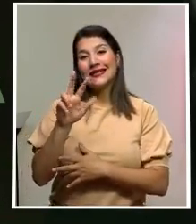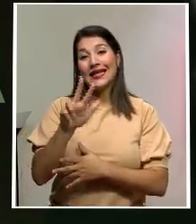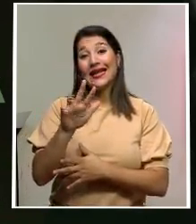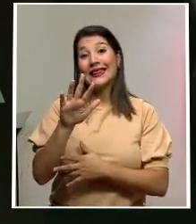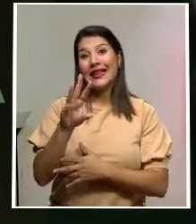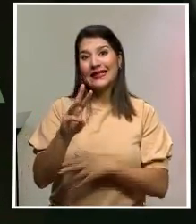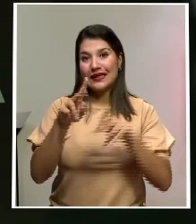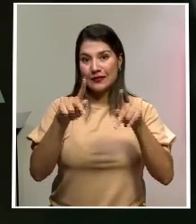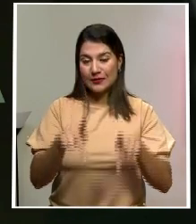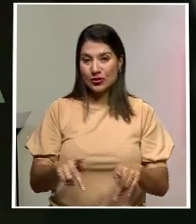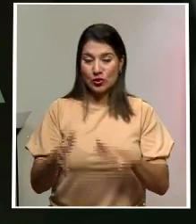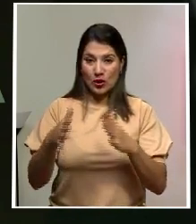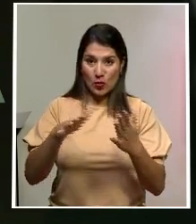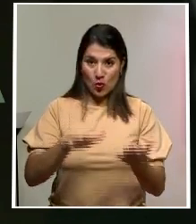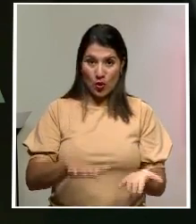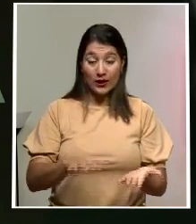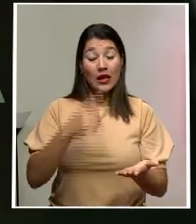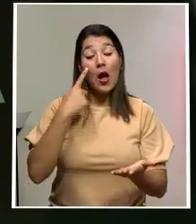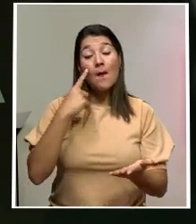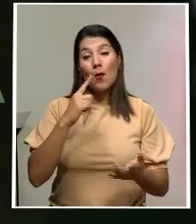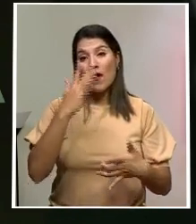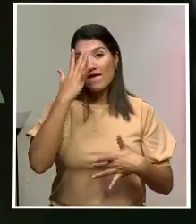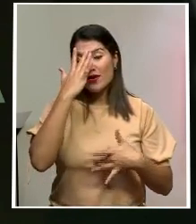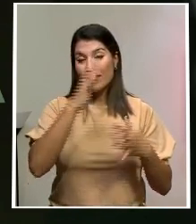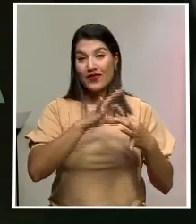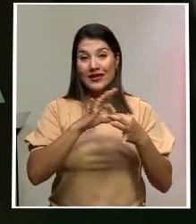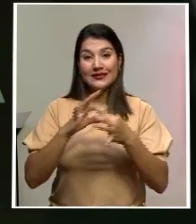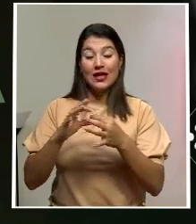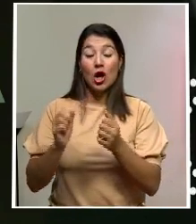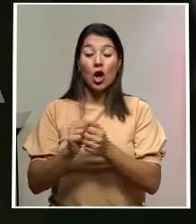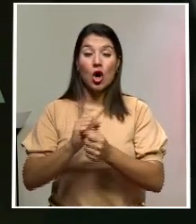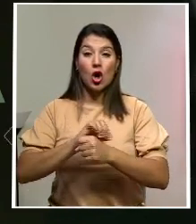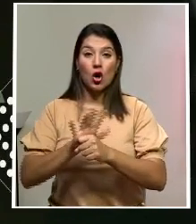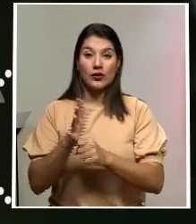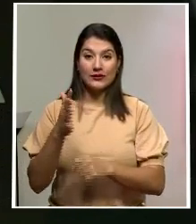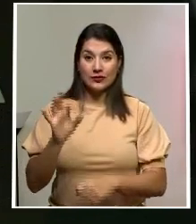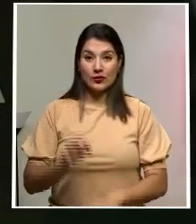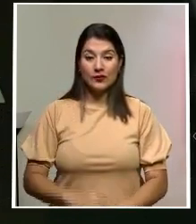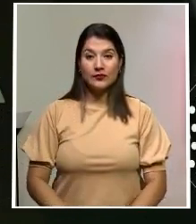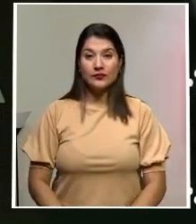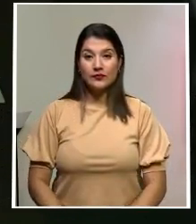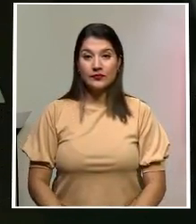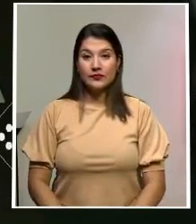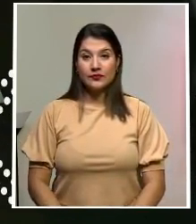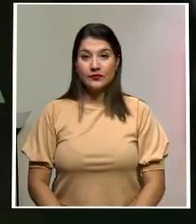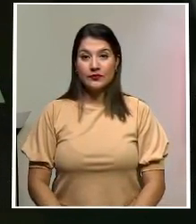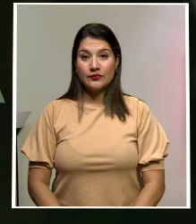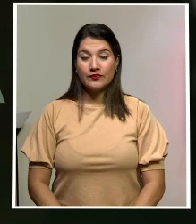3.736 muertes por causas asociadas al COVID-19.